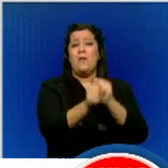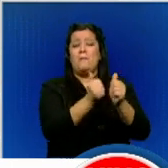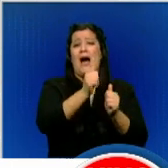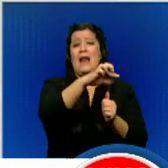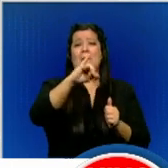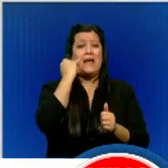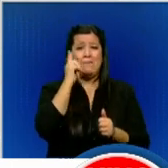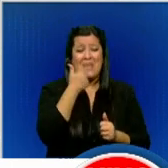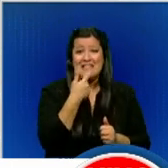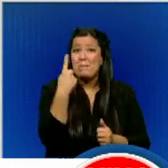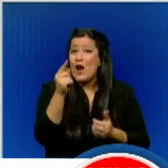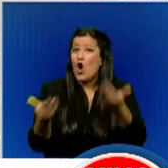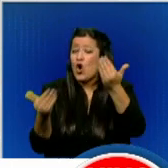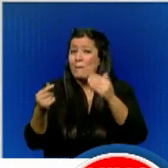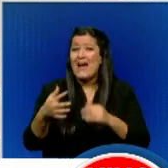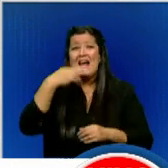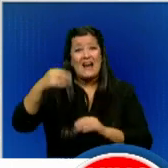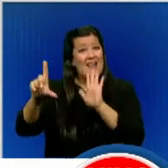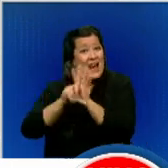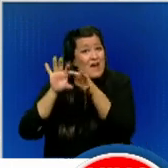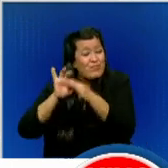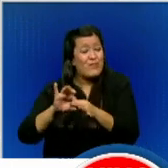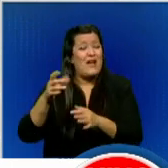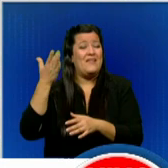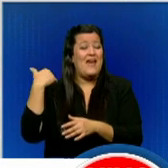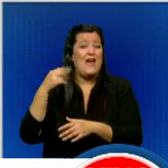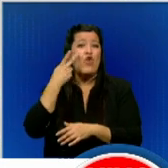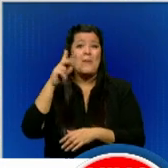comparamos con lo que debería regir que la reforma de 2017